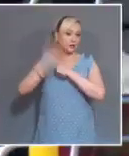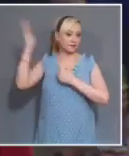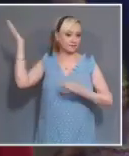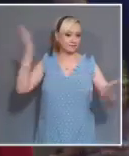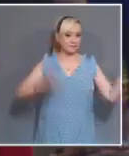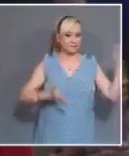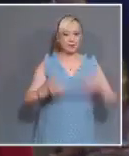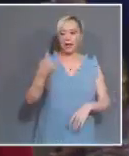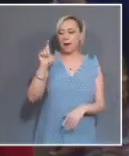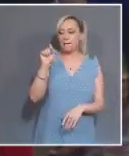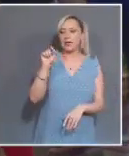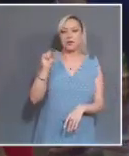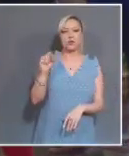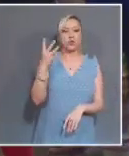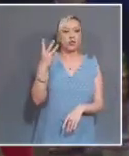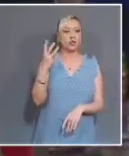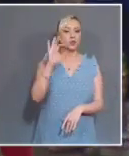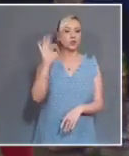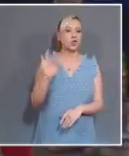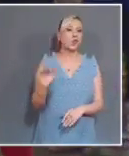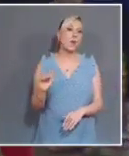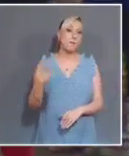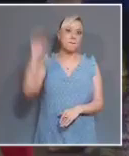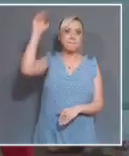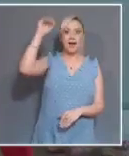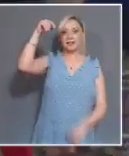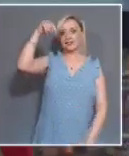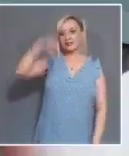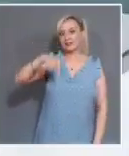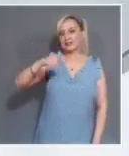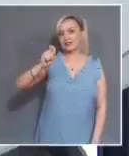20.3% más que en 2021.